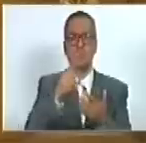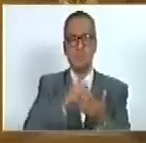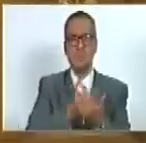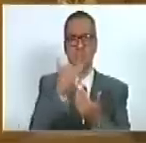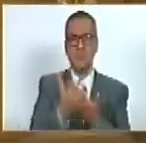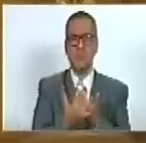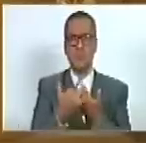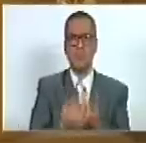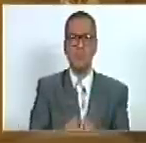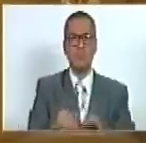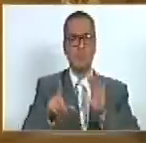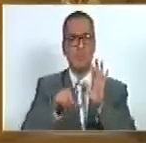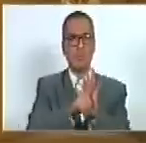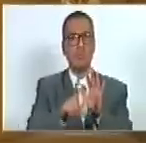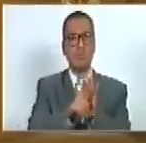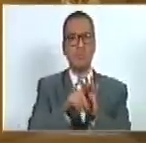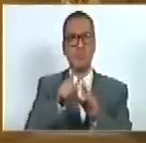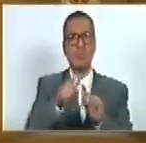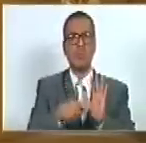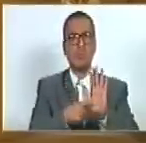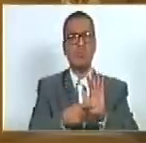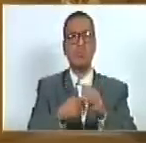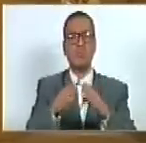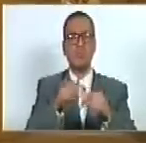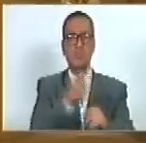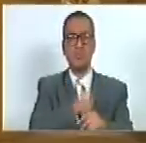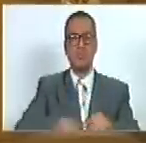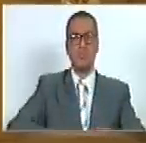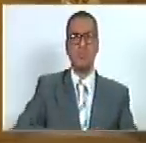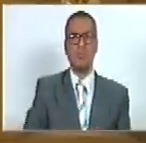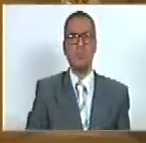proyecto de ley presentado por el presidente.